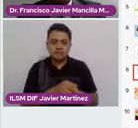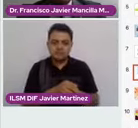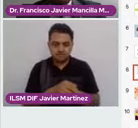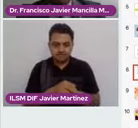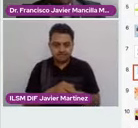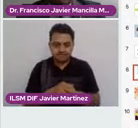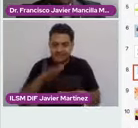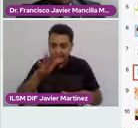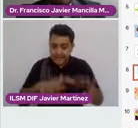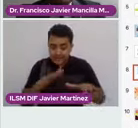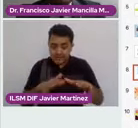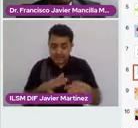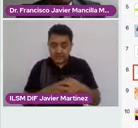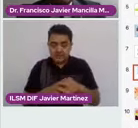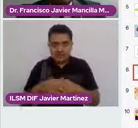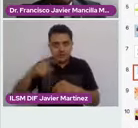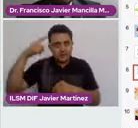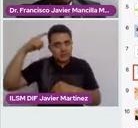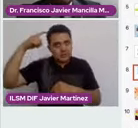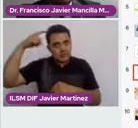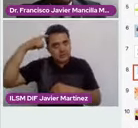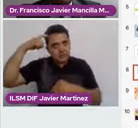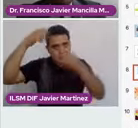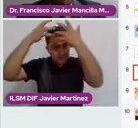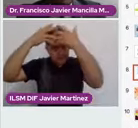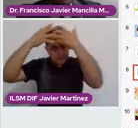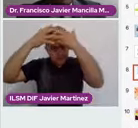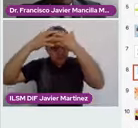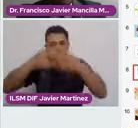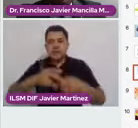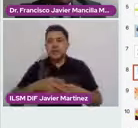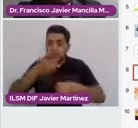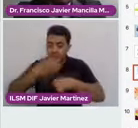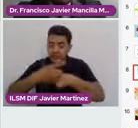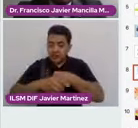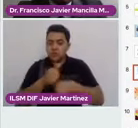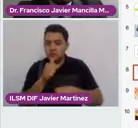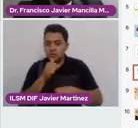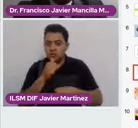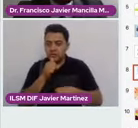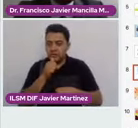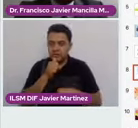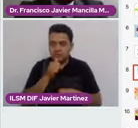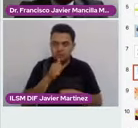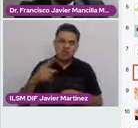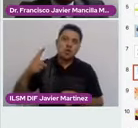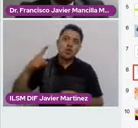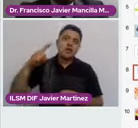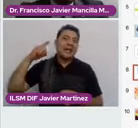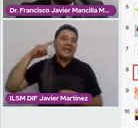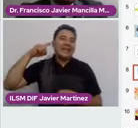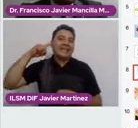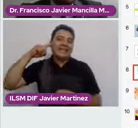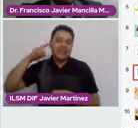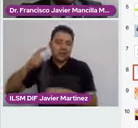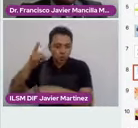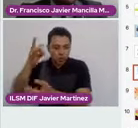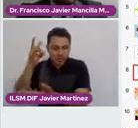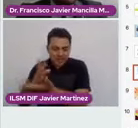un daño sobre la cóclea, ¿sí? Donde es puramente del oído, el paciente lo percibe, pero no se puede clasificar,